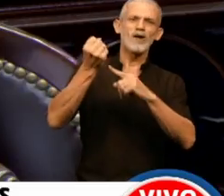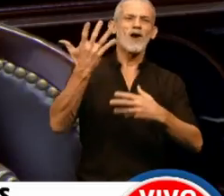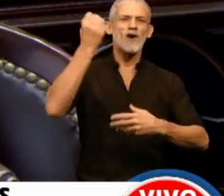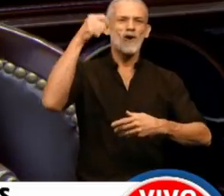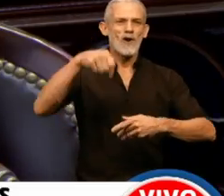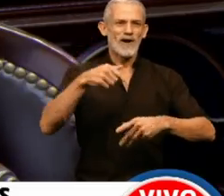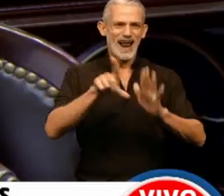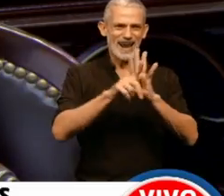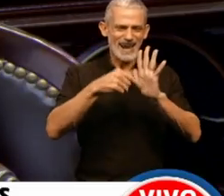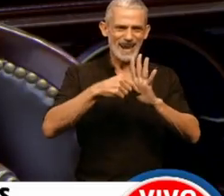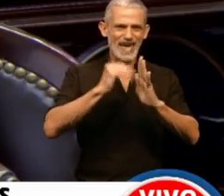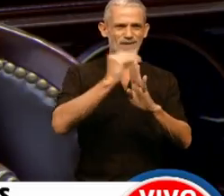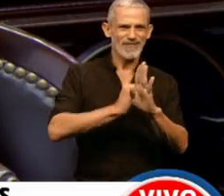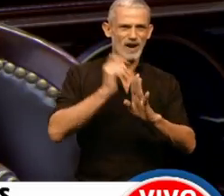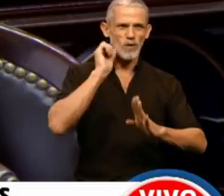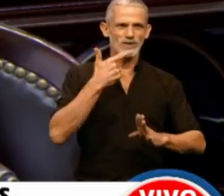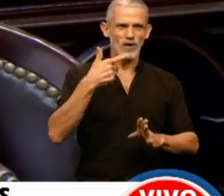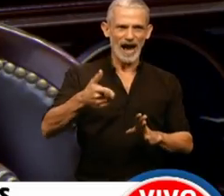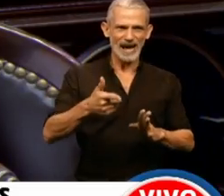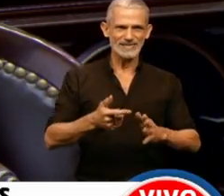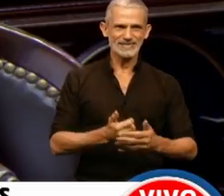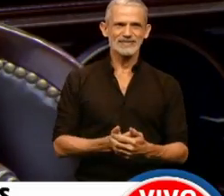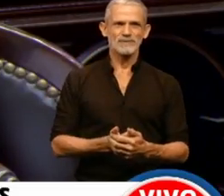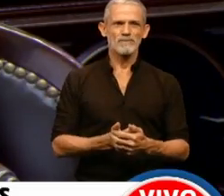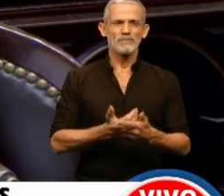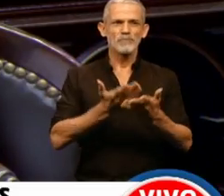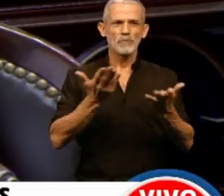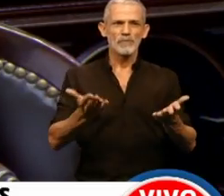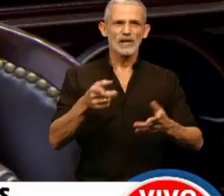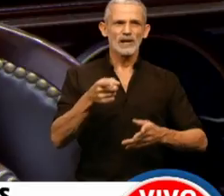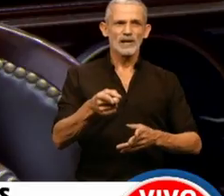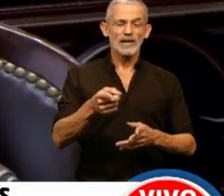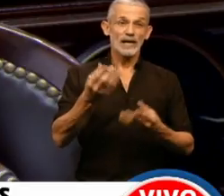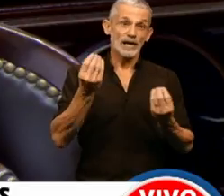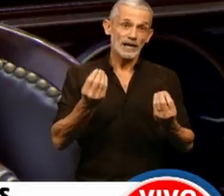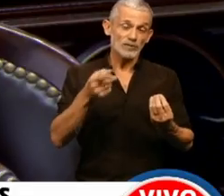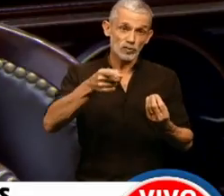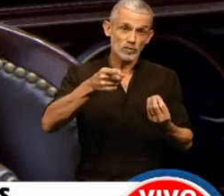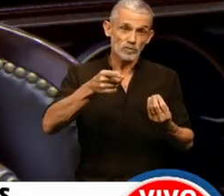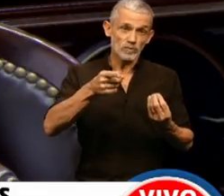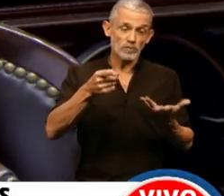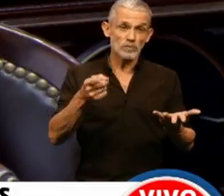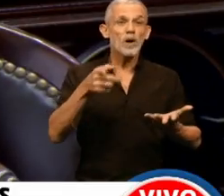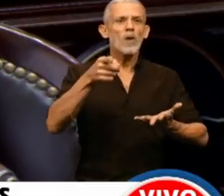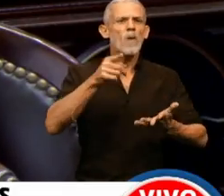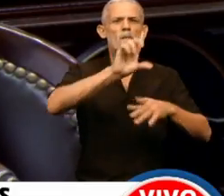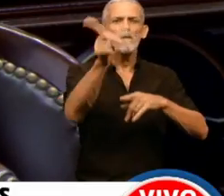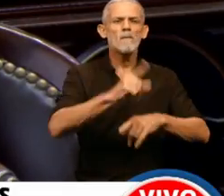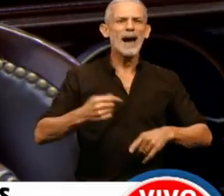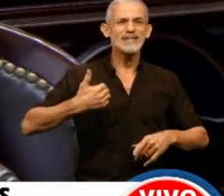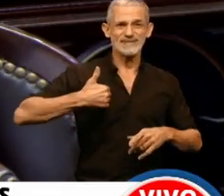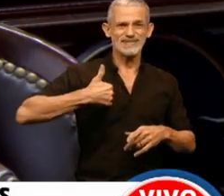yo creo que esto es un avance significativo en lograr un país más federal